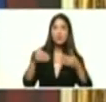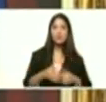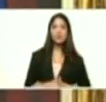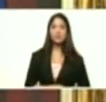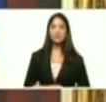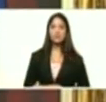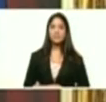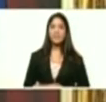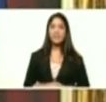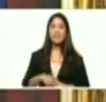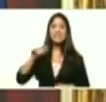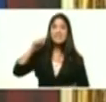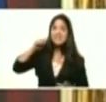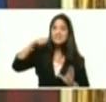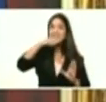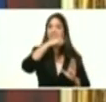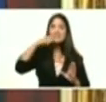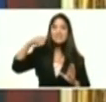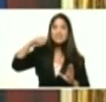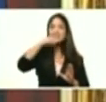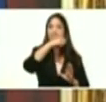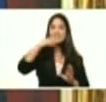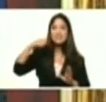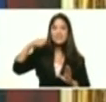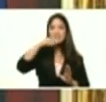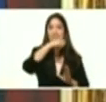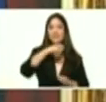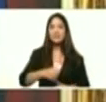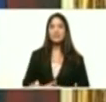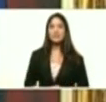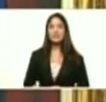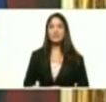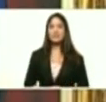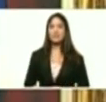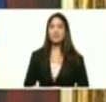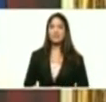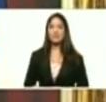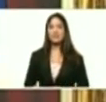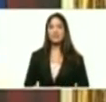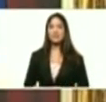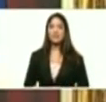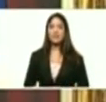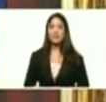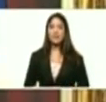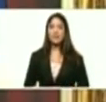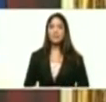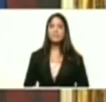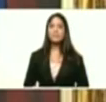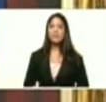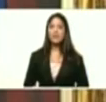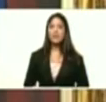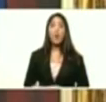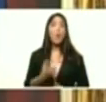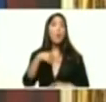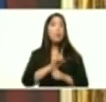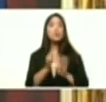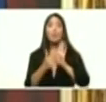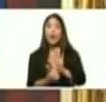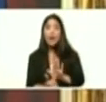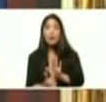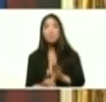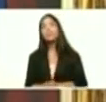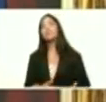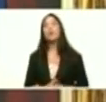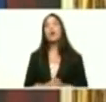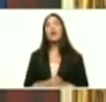empaques, de pasta de dientes, de consumo popular, comenzaron a producir, uno solo, en modalidad, para poner, un solo ejemplo, de las